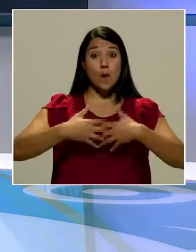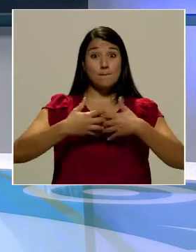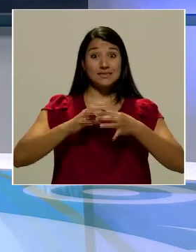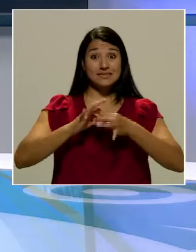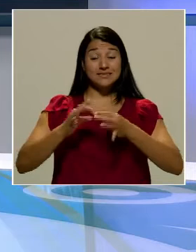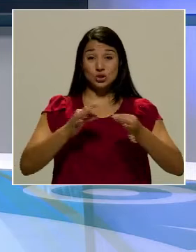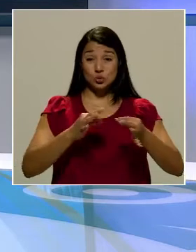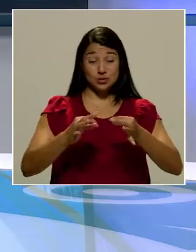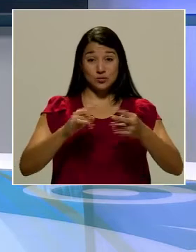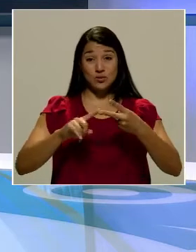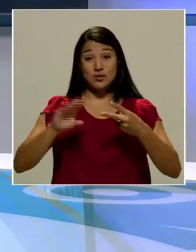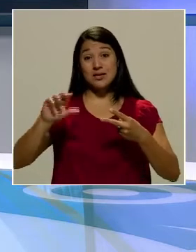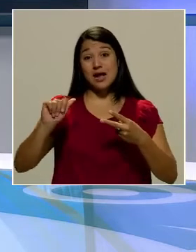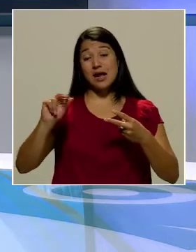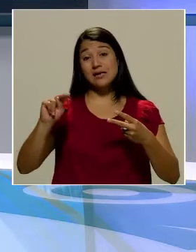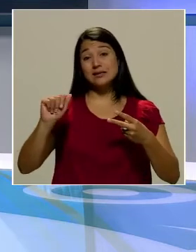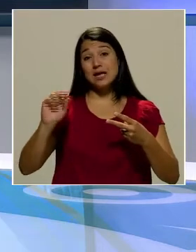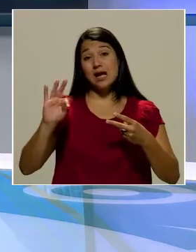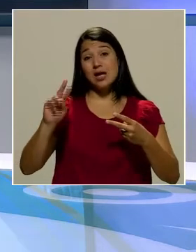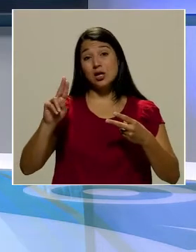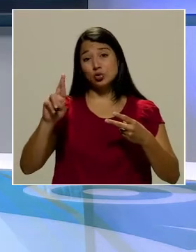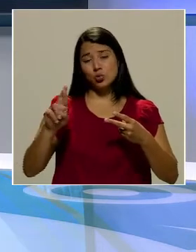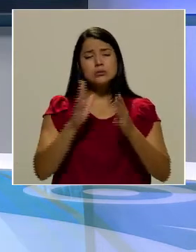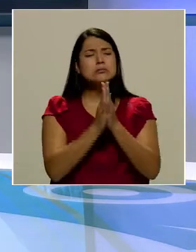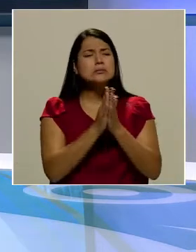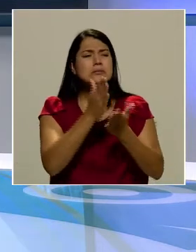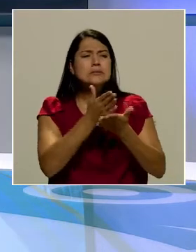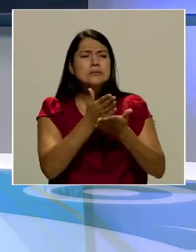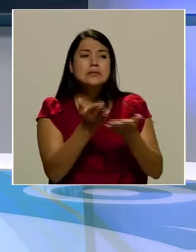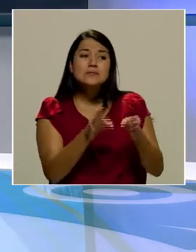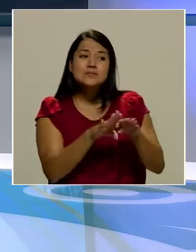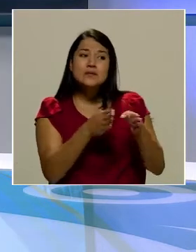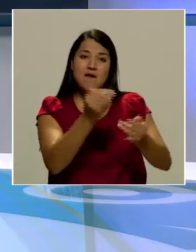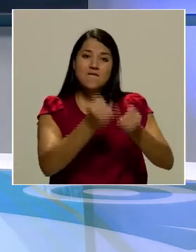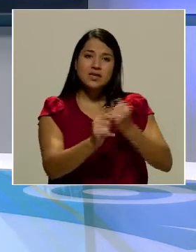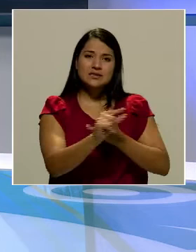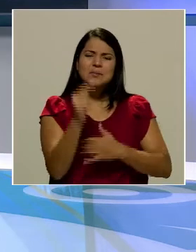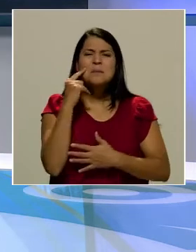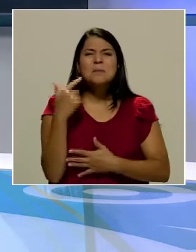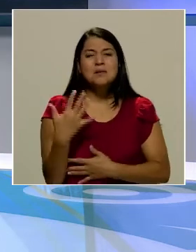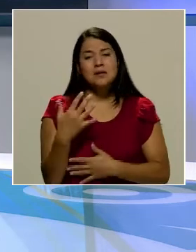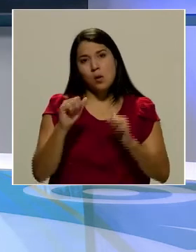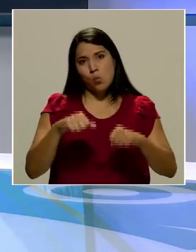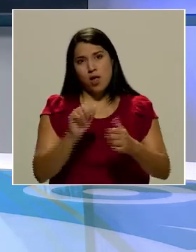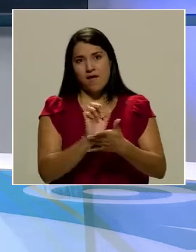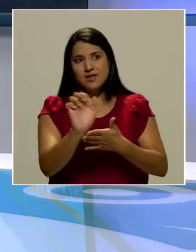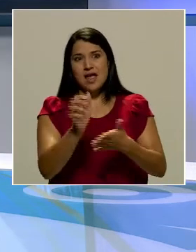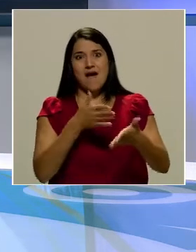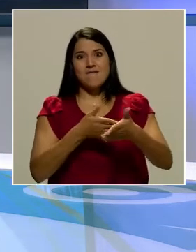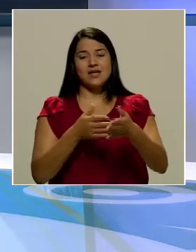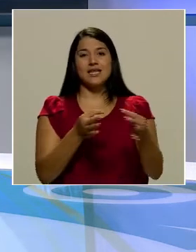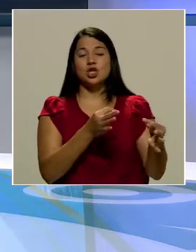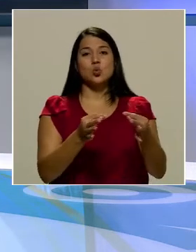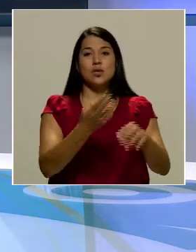y Canatur solicitan suspender los bloqueos durante este fin de semana para evitar que se afecte el turismo